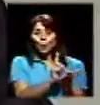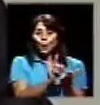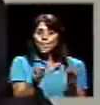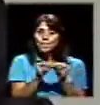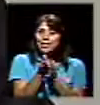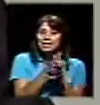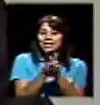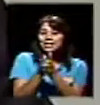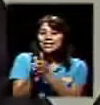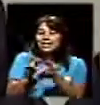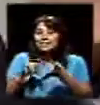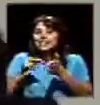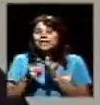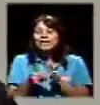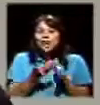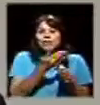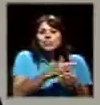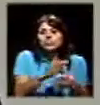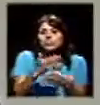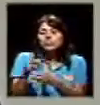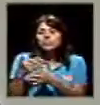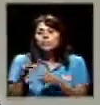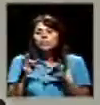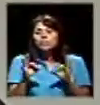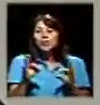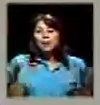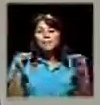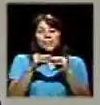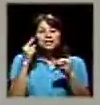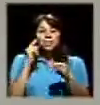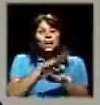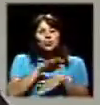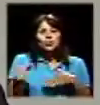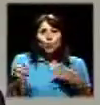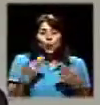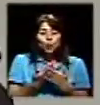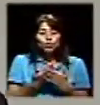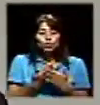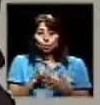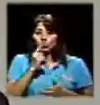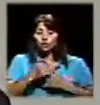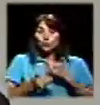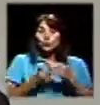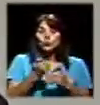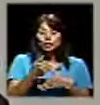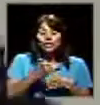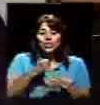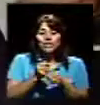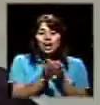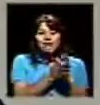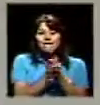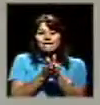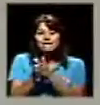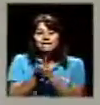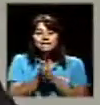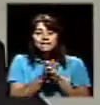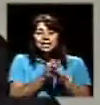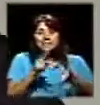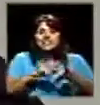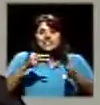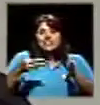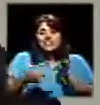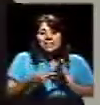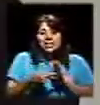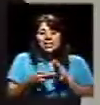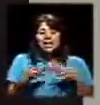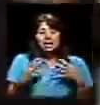para todos, porque si un determinado proceso se hace con mucha ineficiencia, le está quitando espacio, le está haciendo sombra a otras cosas.